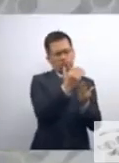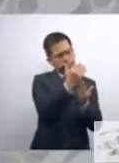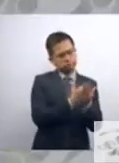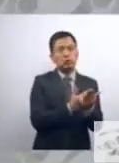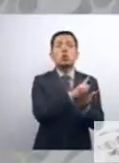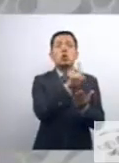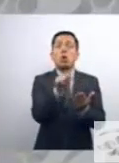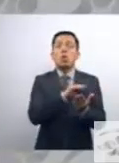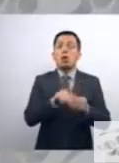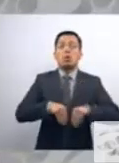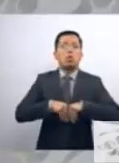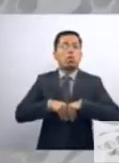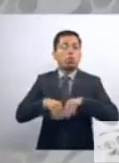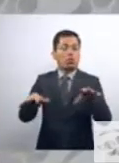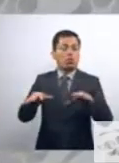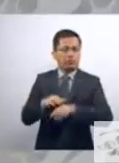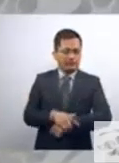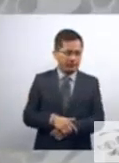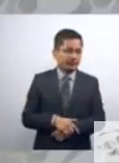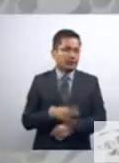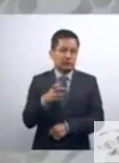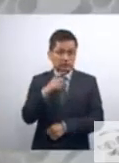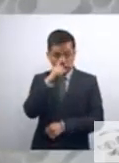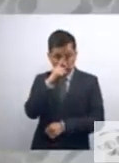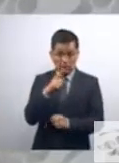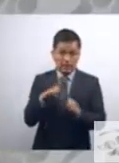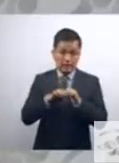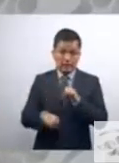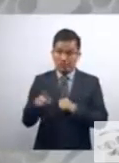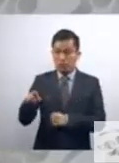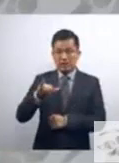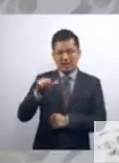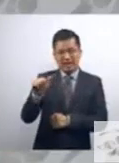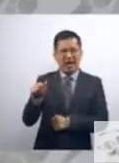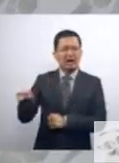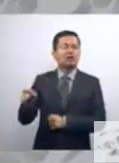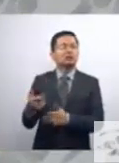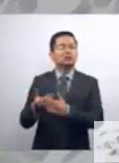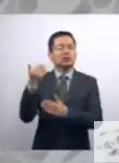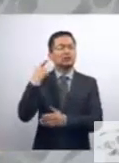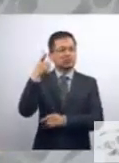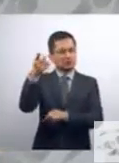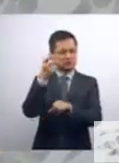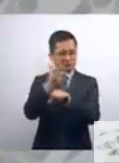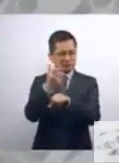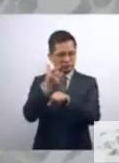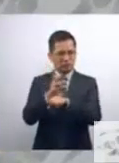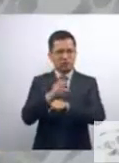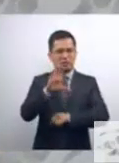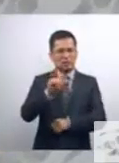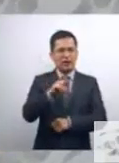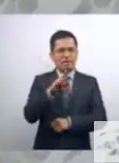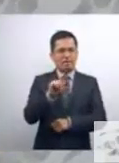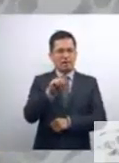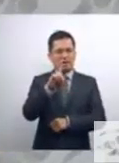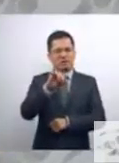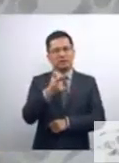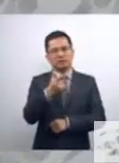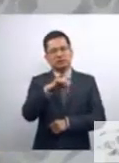llevada a cabo por inteligencia artificial que violó derechos humanos en el caso estadounidense de Cambridge